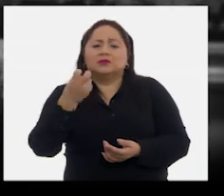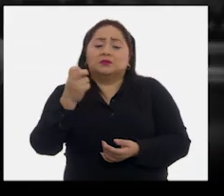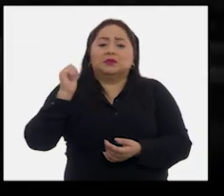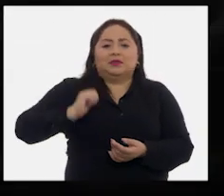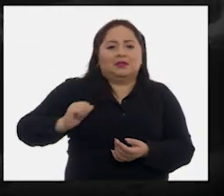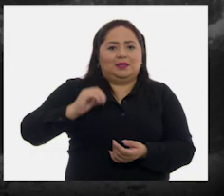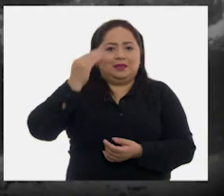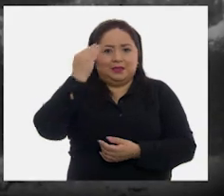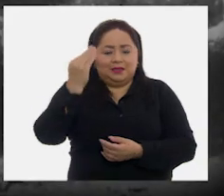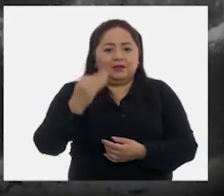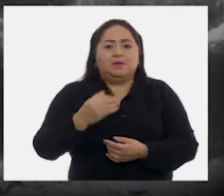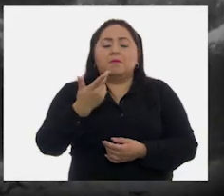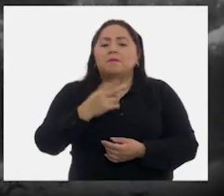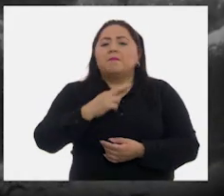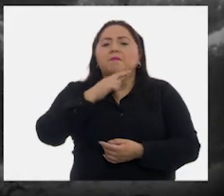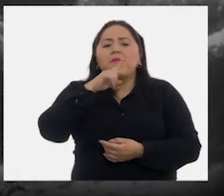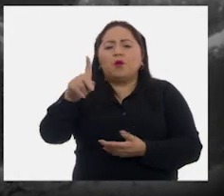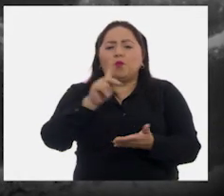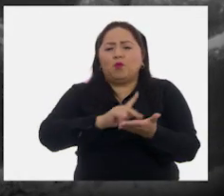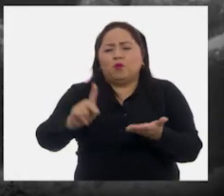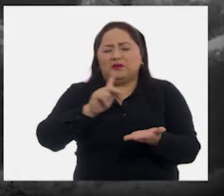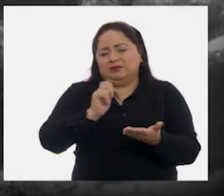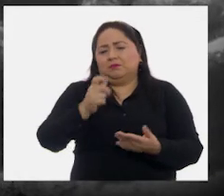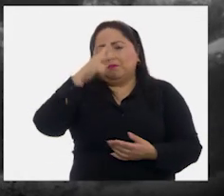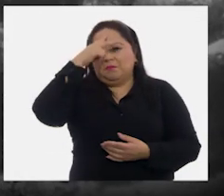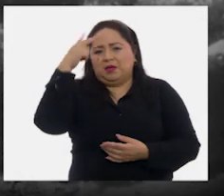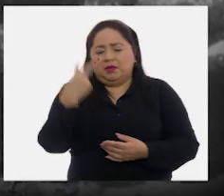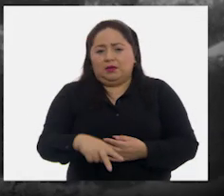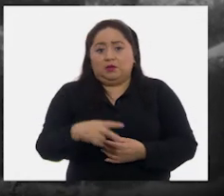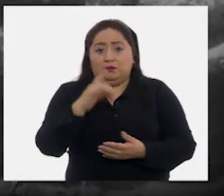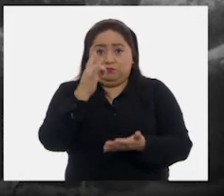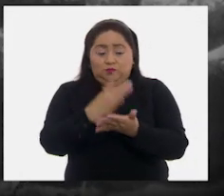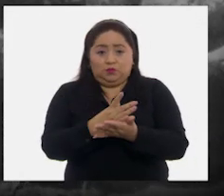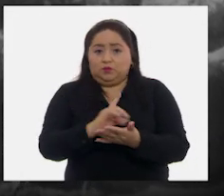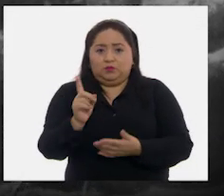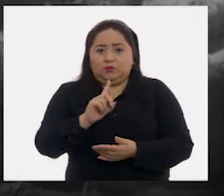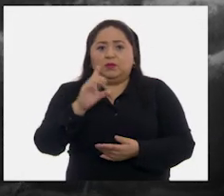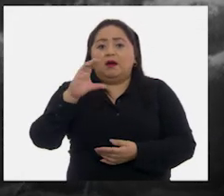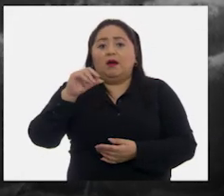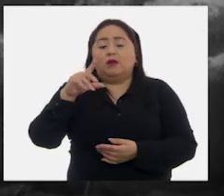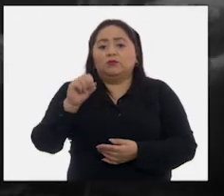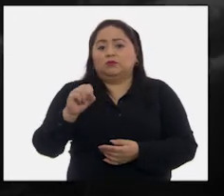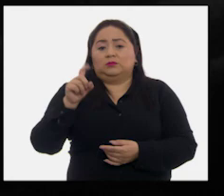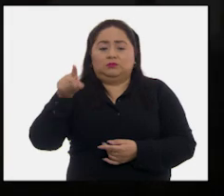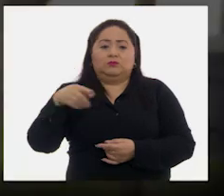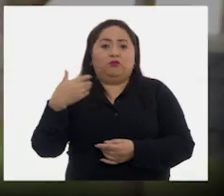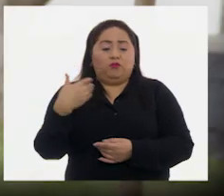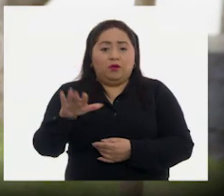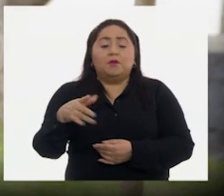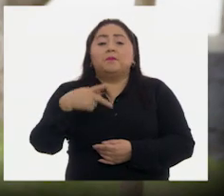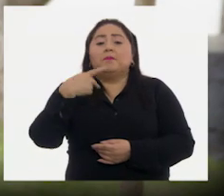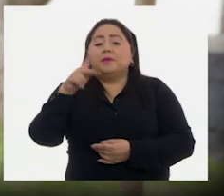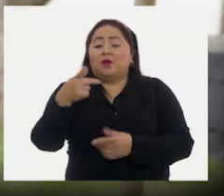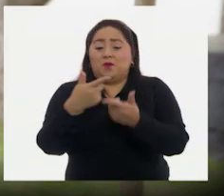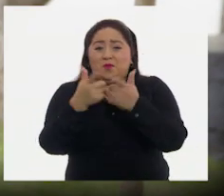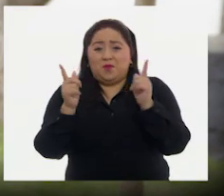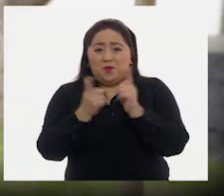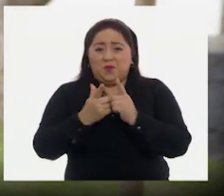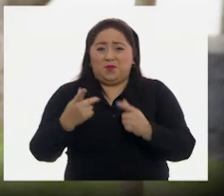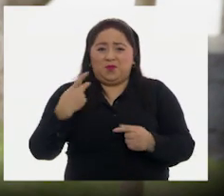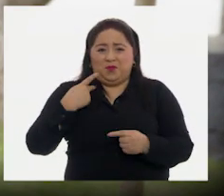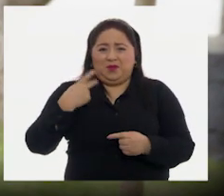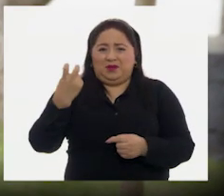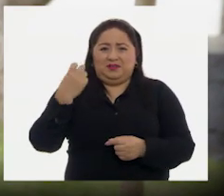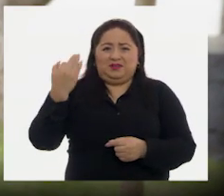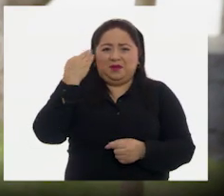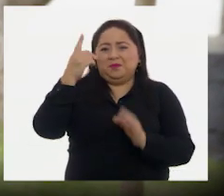época. La mejor poesía mexicanista no es la de los excelentistas, es la de Carlos Pellicer. Pero los grupos políticos de los